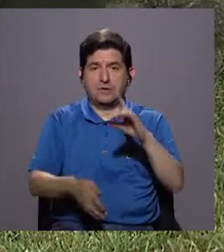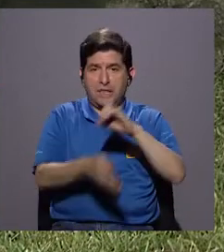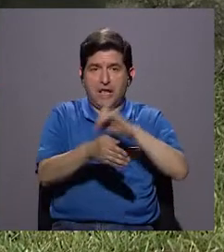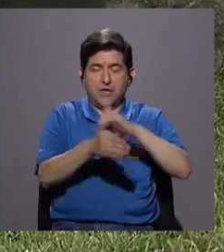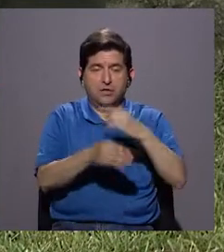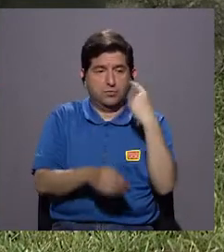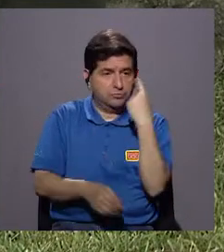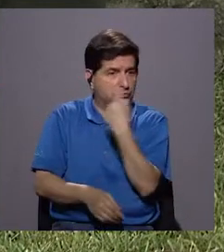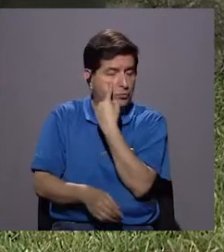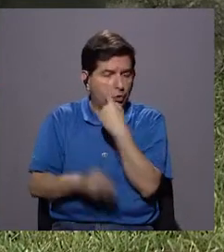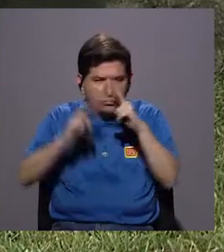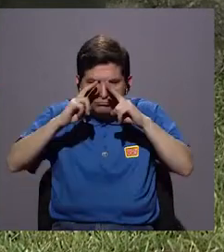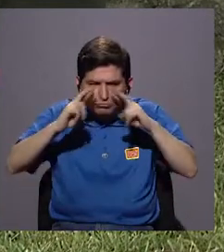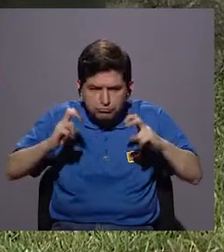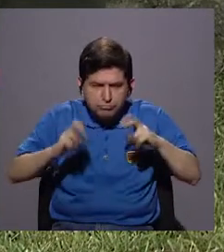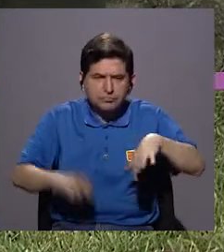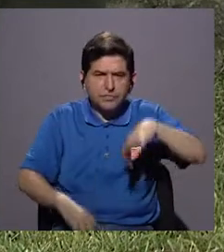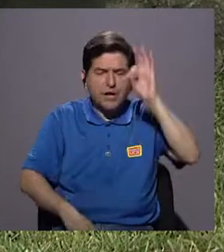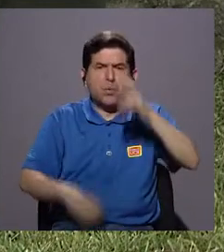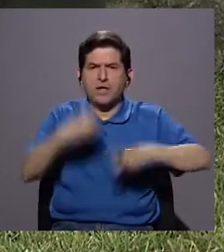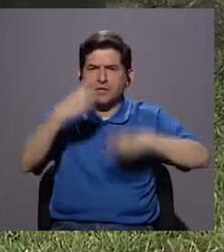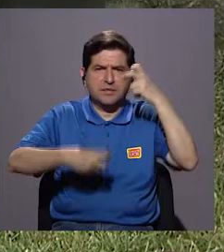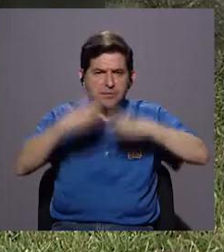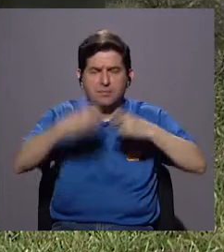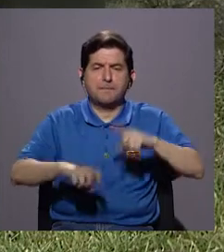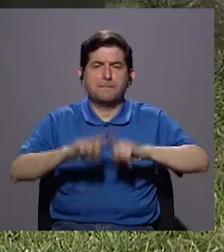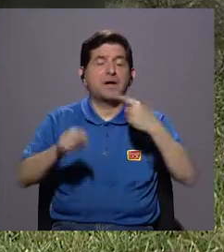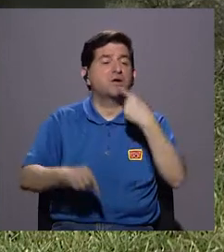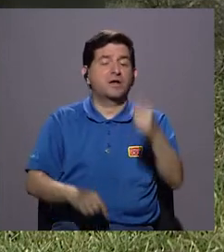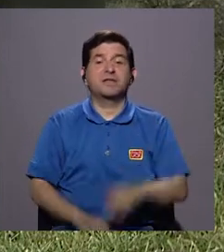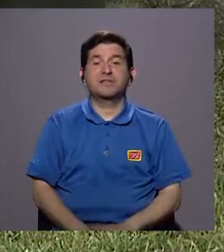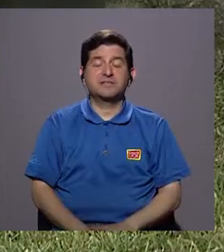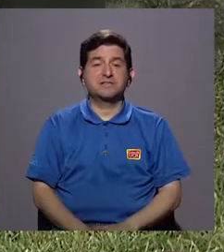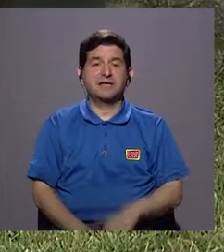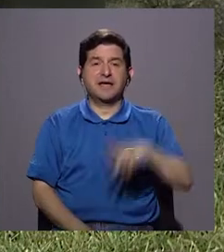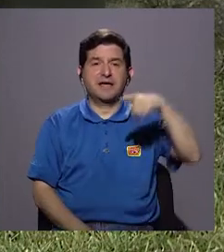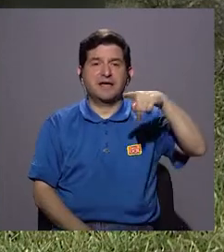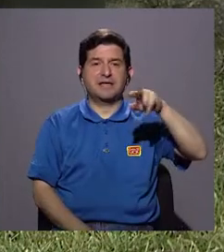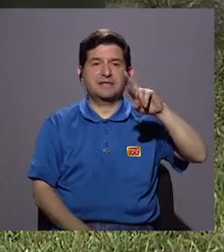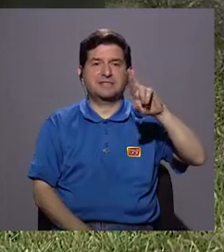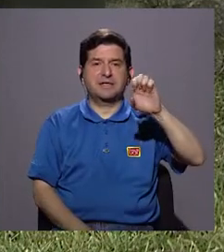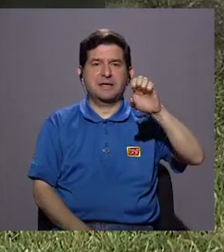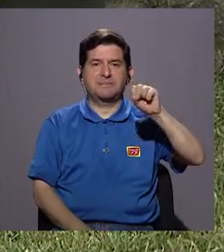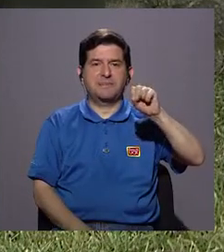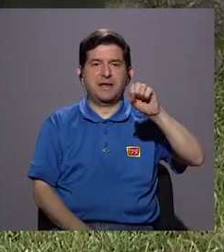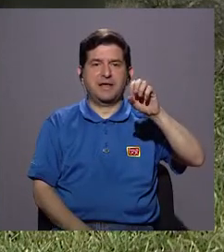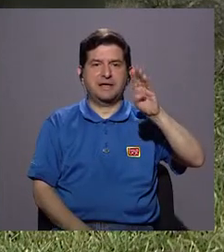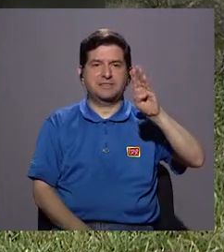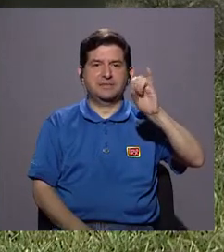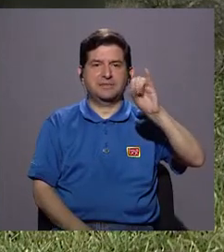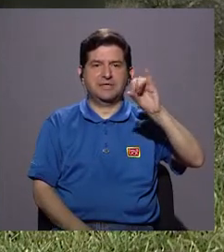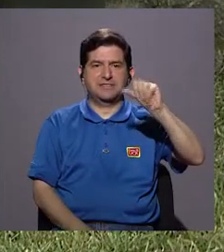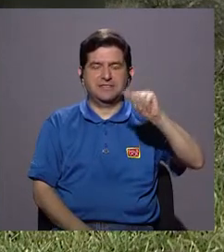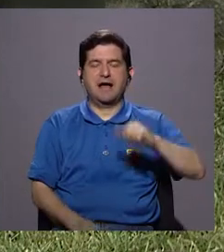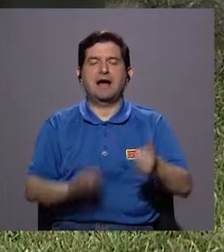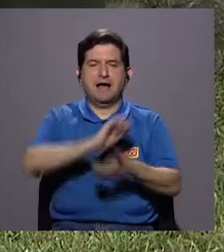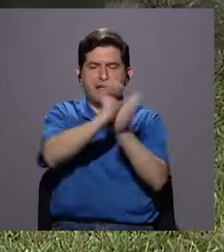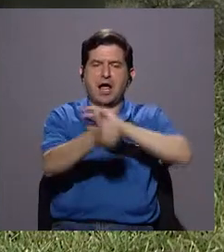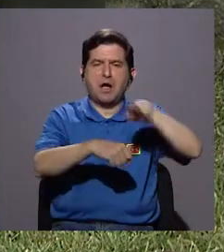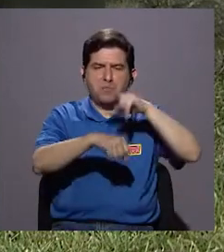una revisión y encuentre que hay un problema visual, pero lo que le dice es presbicie. Uh-huh. Y eso lo que significa es cambios